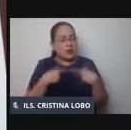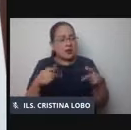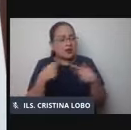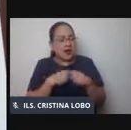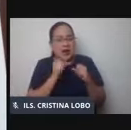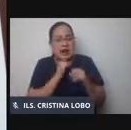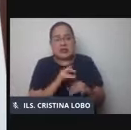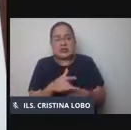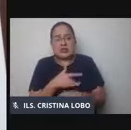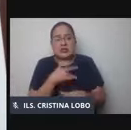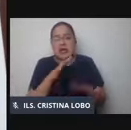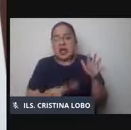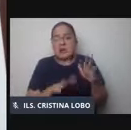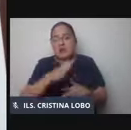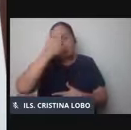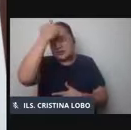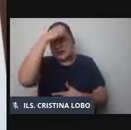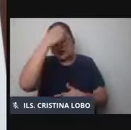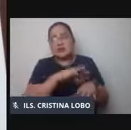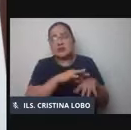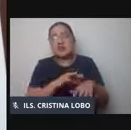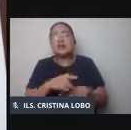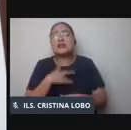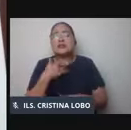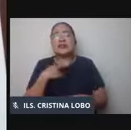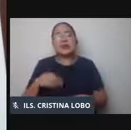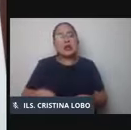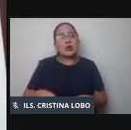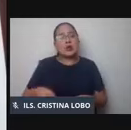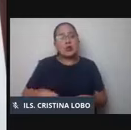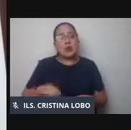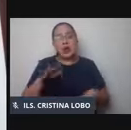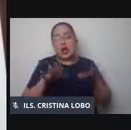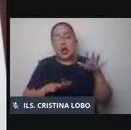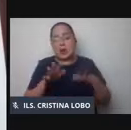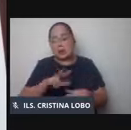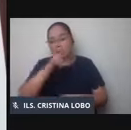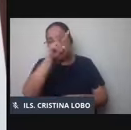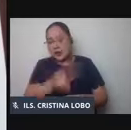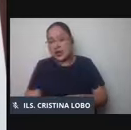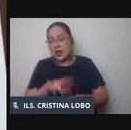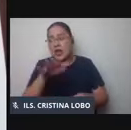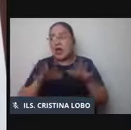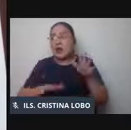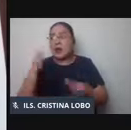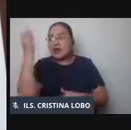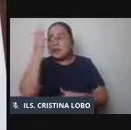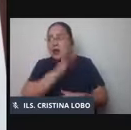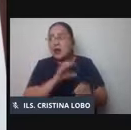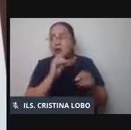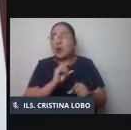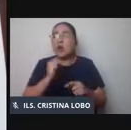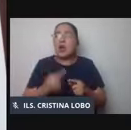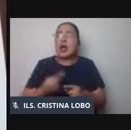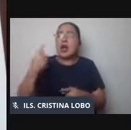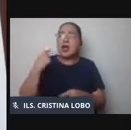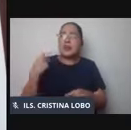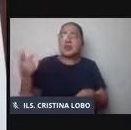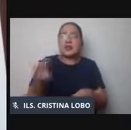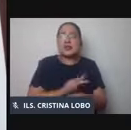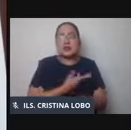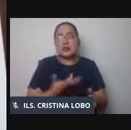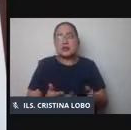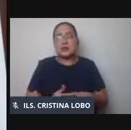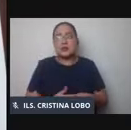al sentimiento de culpa, ¿no? Ya sea por algo real, por algo ficticio, por algo pasado. ¿Y dónde empiezan